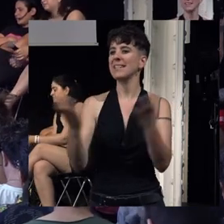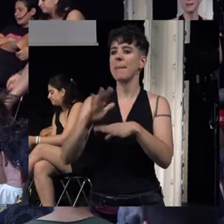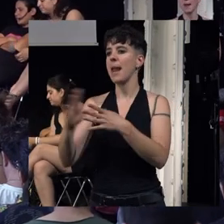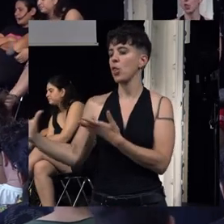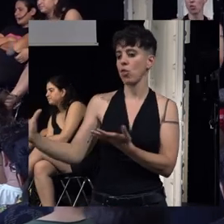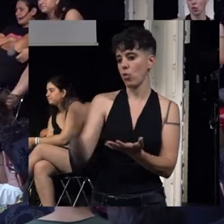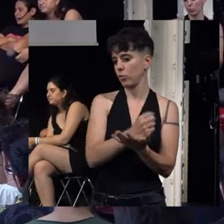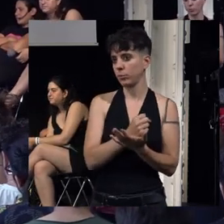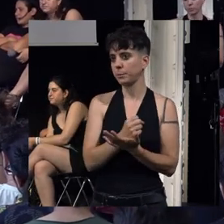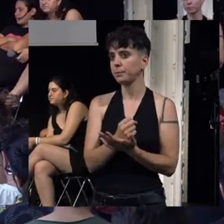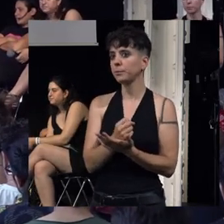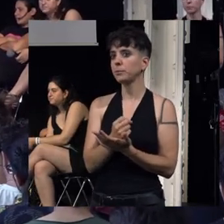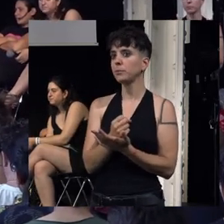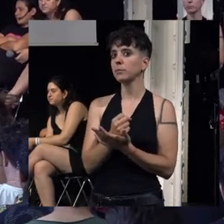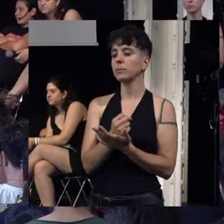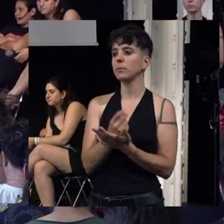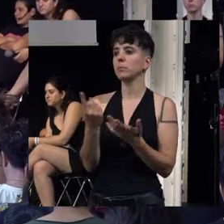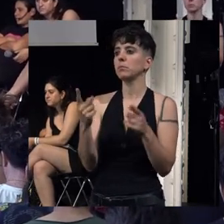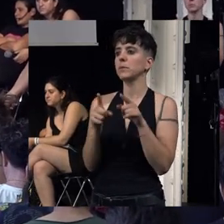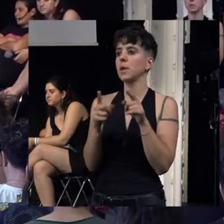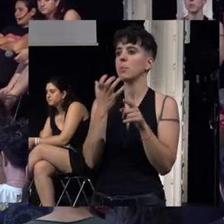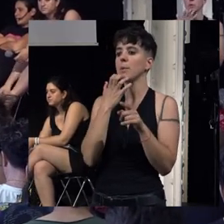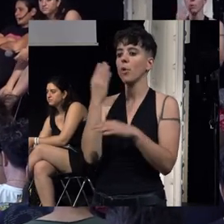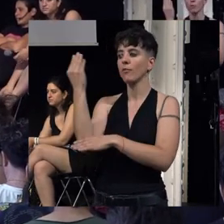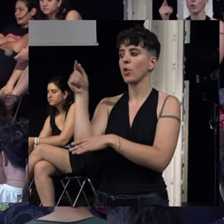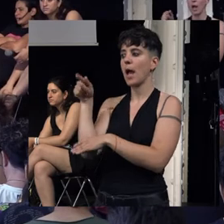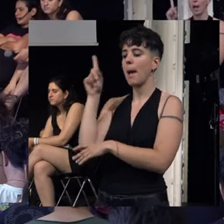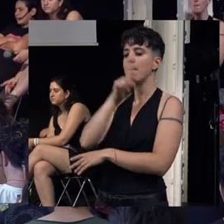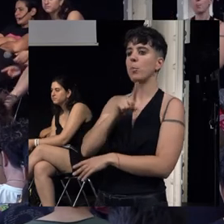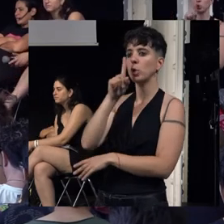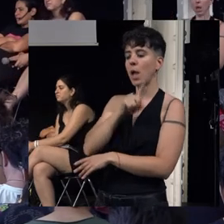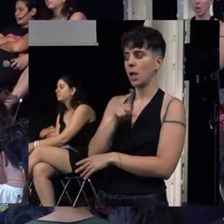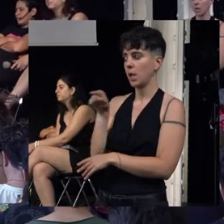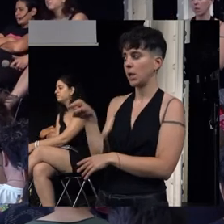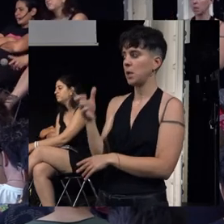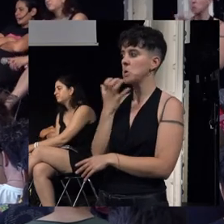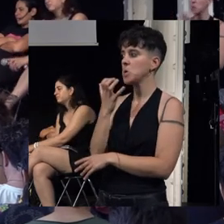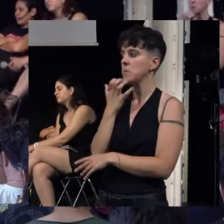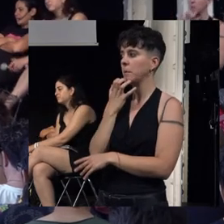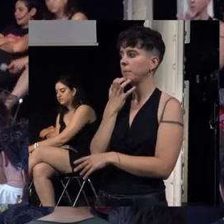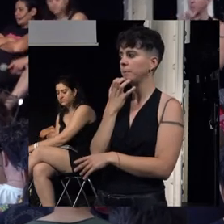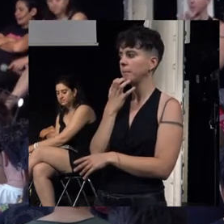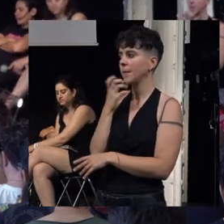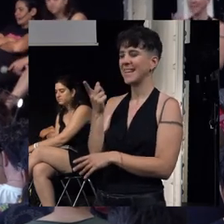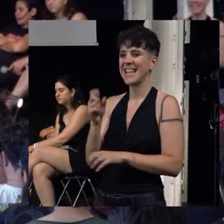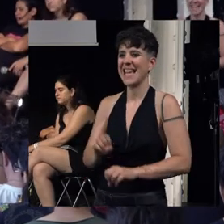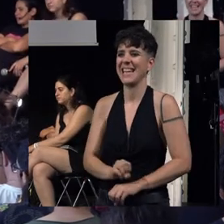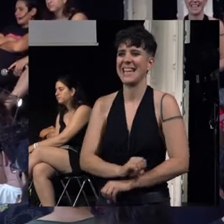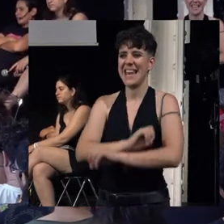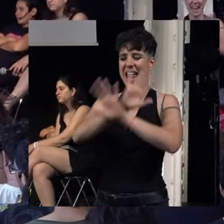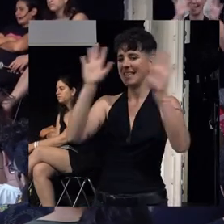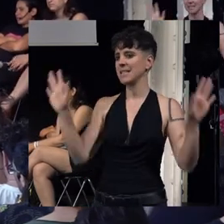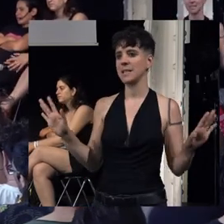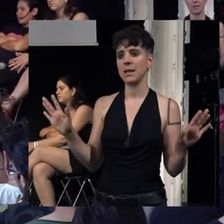figura de la puta, por ejemplo, que parece una... O sea, es decir, que está clarísimo que hay una